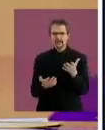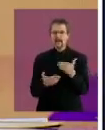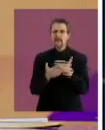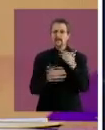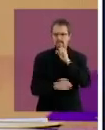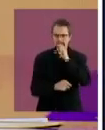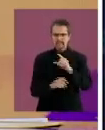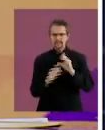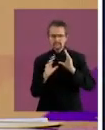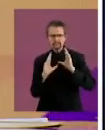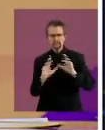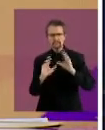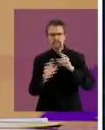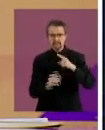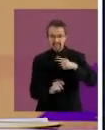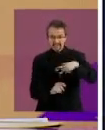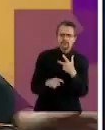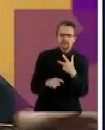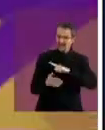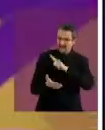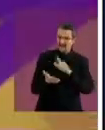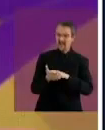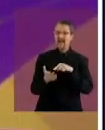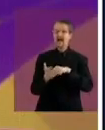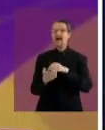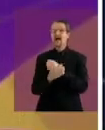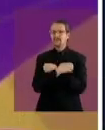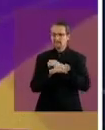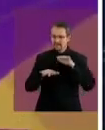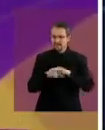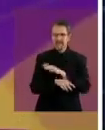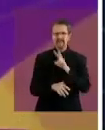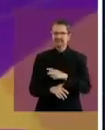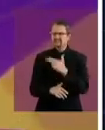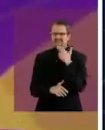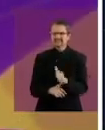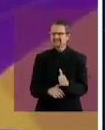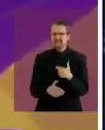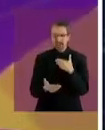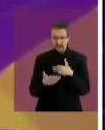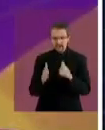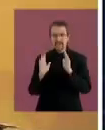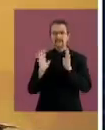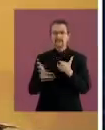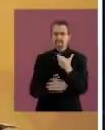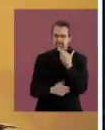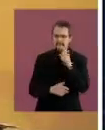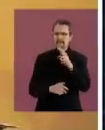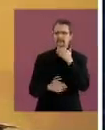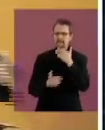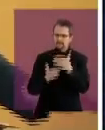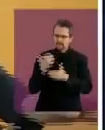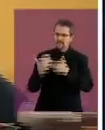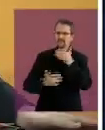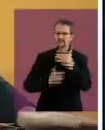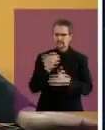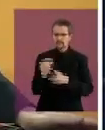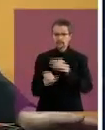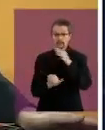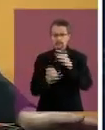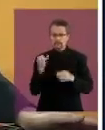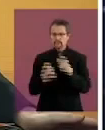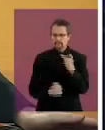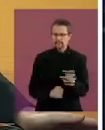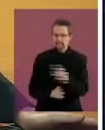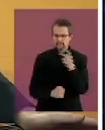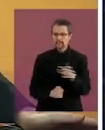tenemos en México altos niveles de abstencionismo muy altos entonces eh eh Ya el el